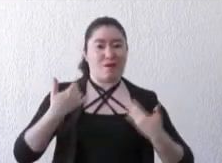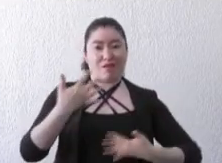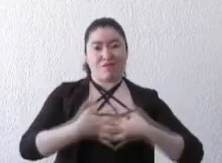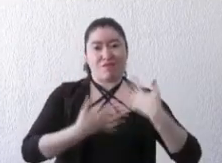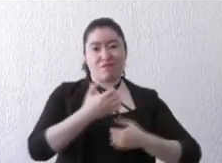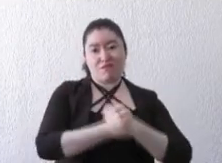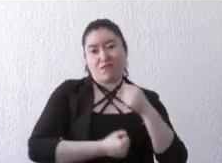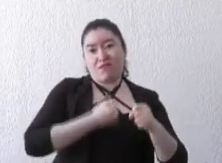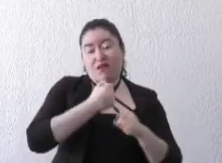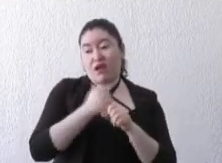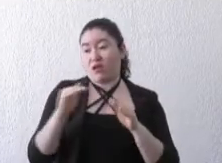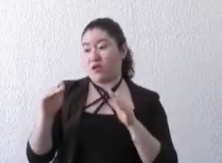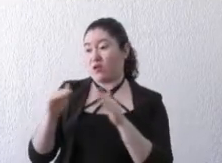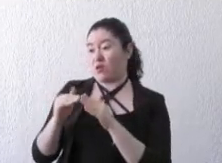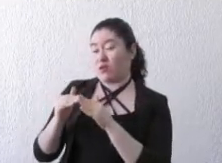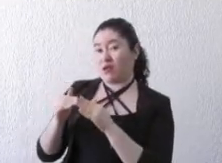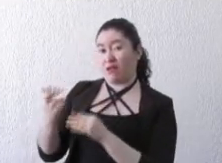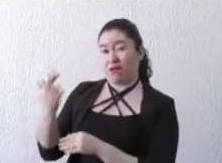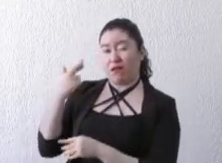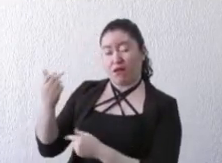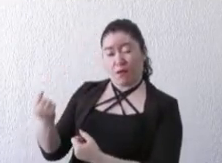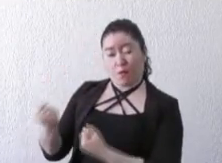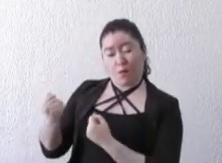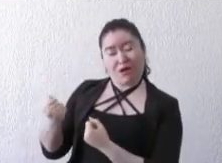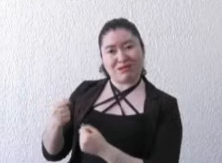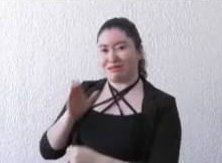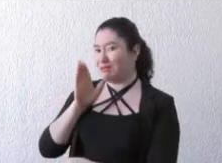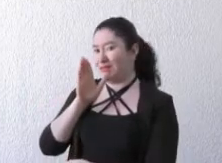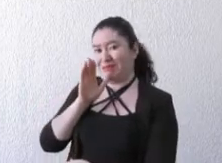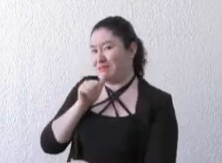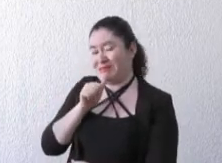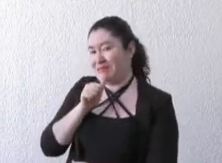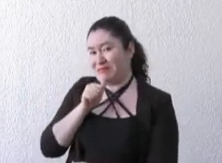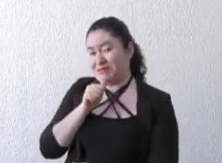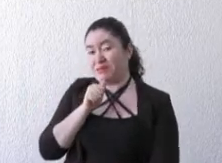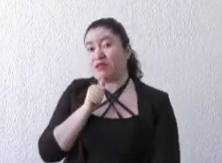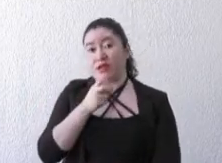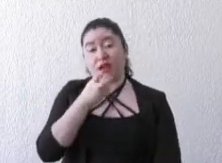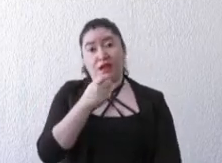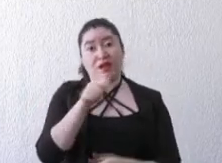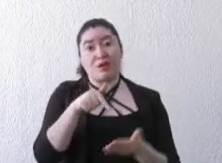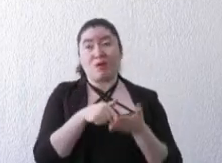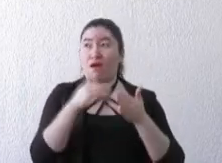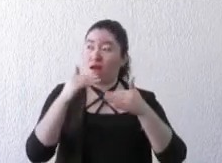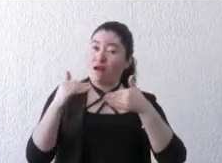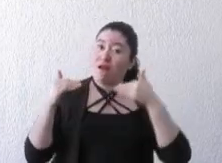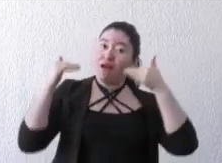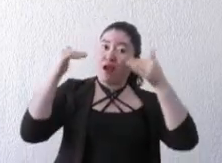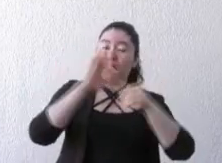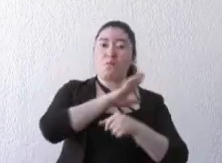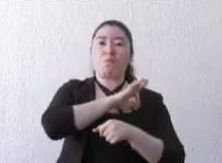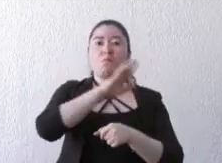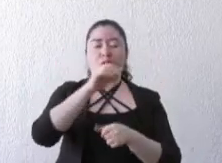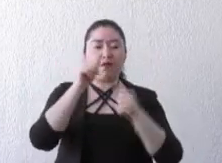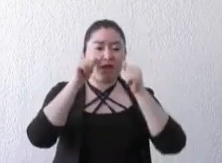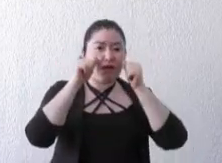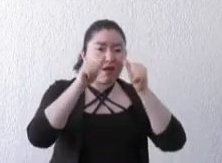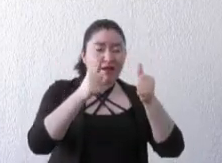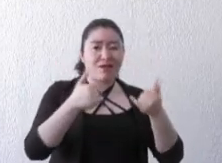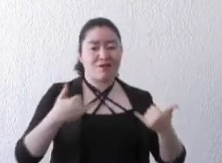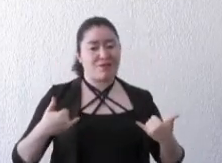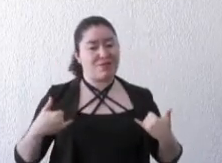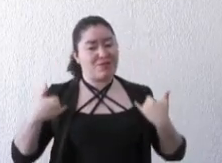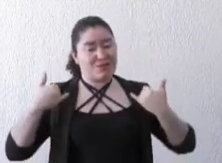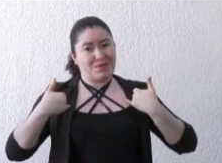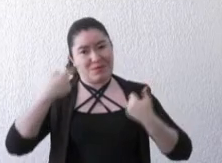te permiten que el sonido esté invadiendo? Justo una parte muy importante es que ahí también daremos atención a las y los jóvenes que